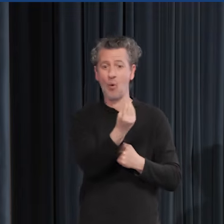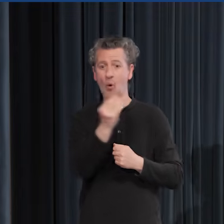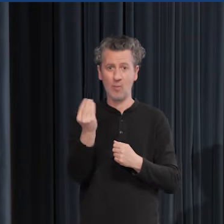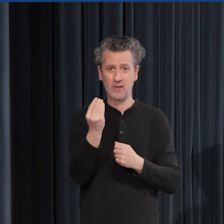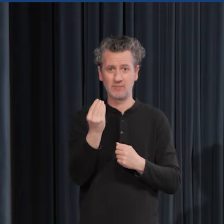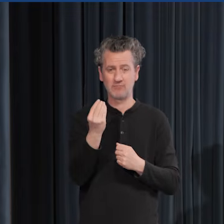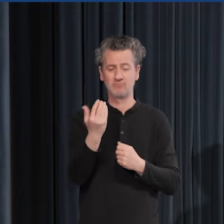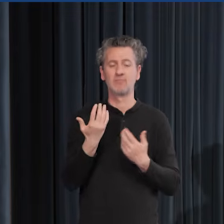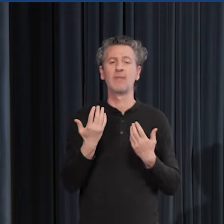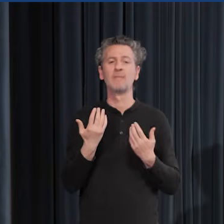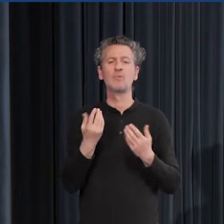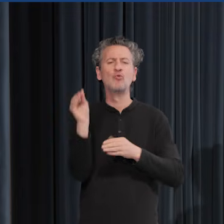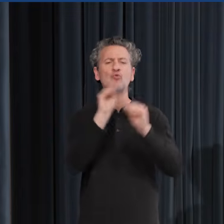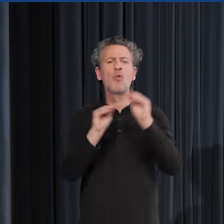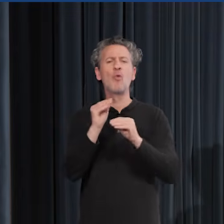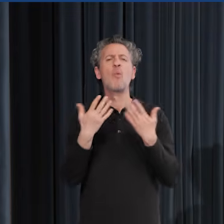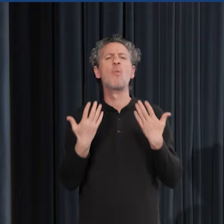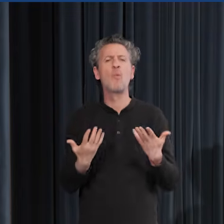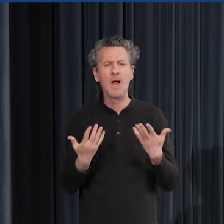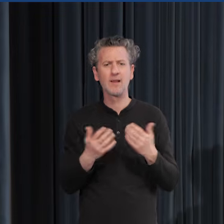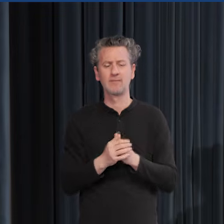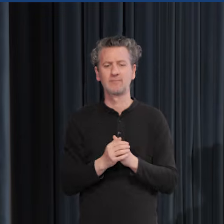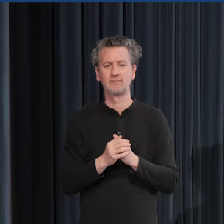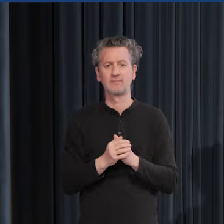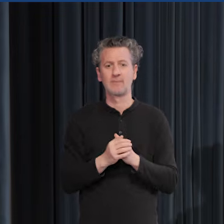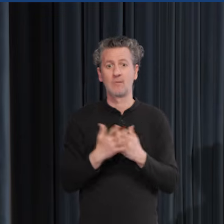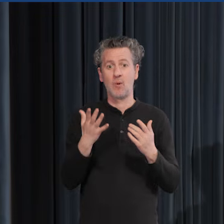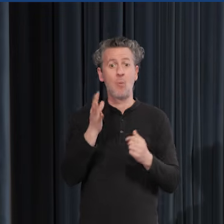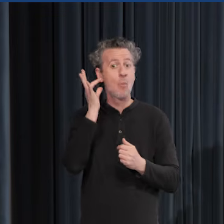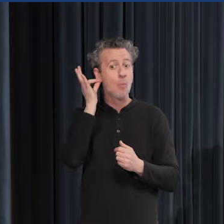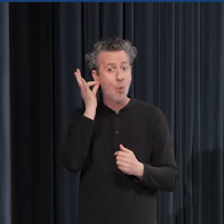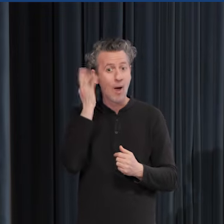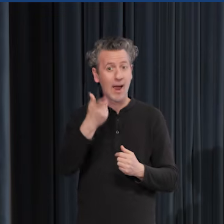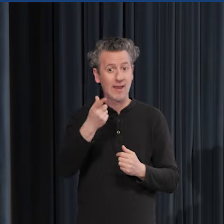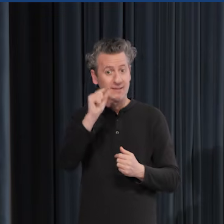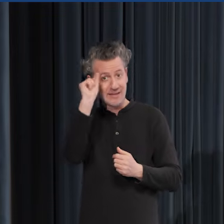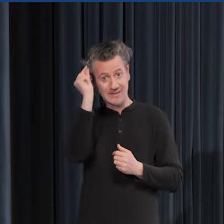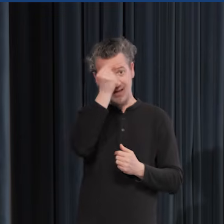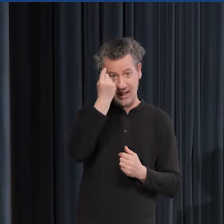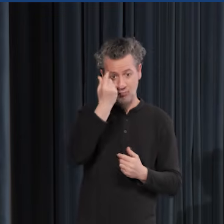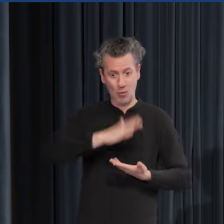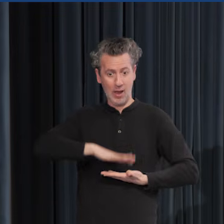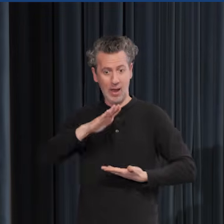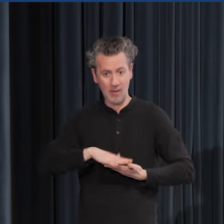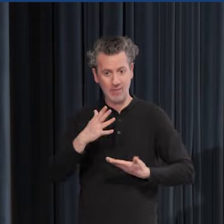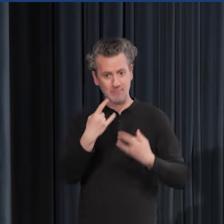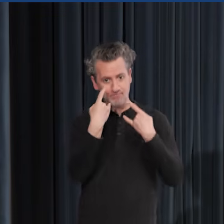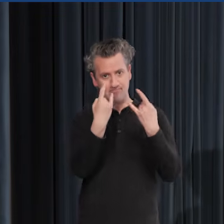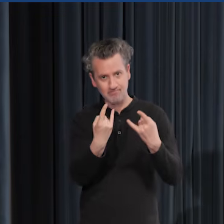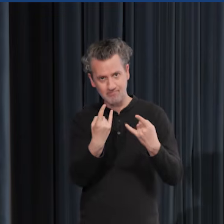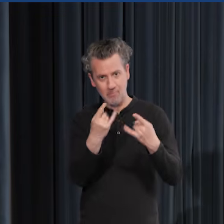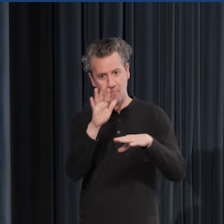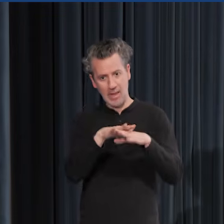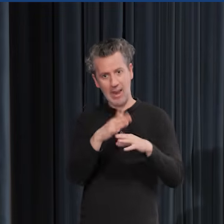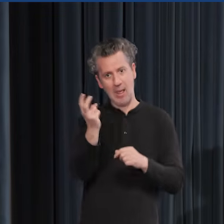pues una solución podría ser atraer el talento femenino al sector de la construcción, ¿no? Entonces, ¿por